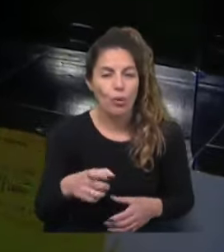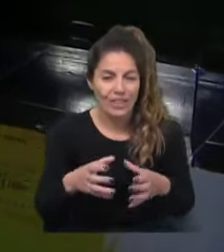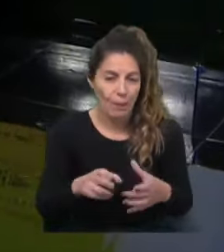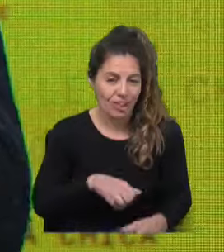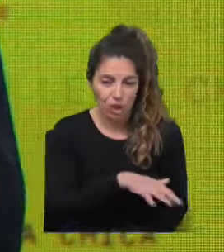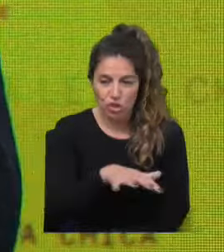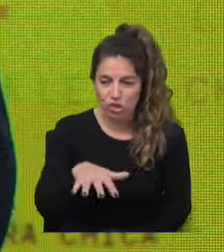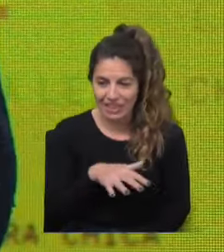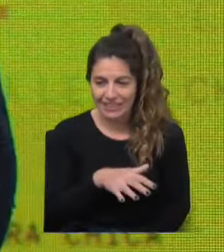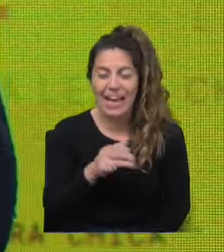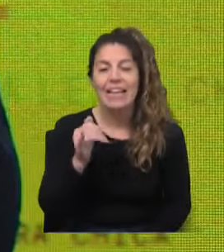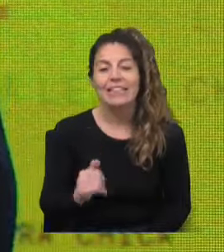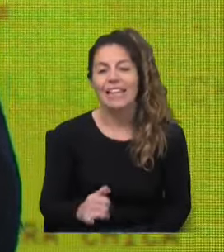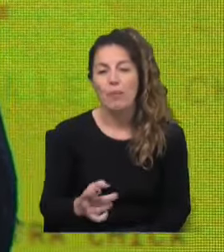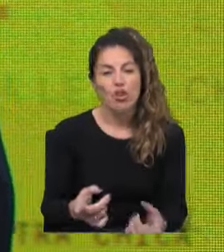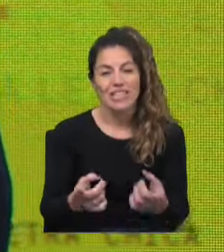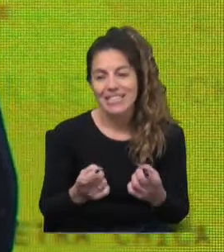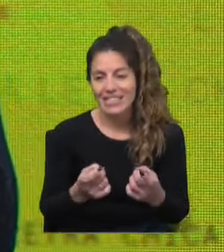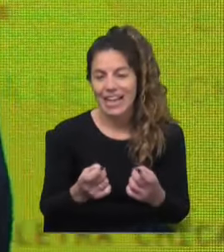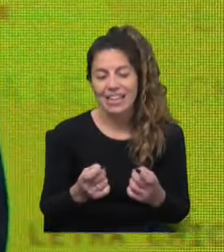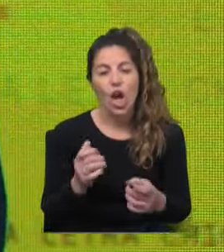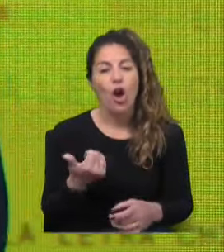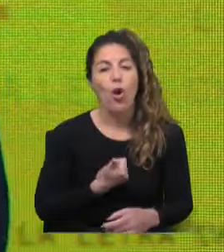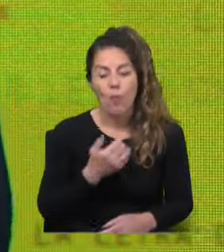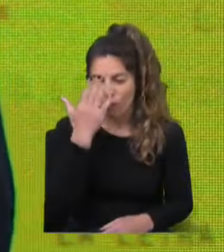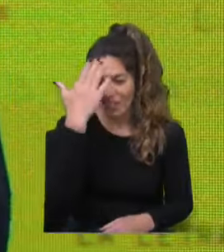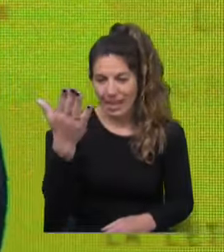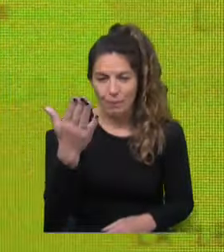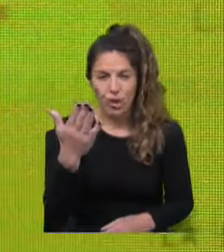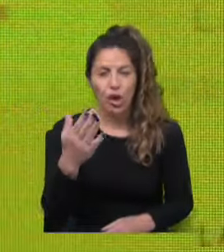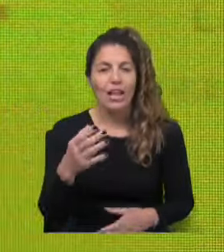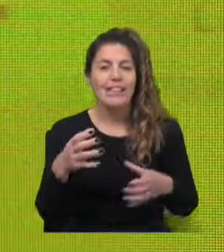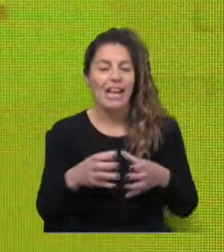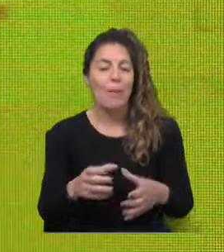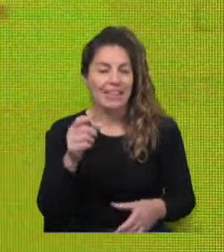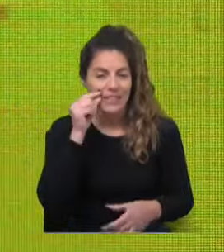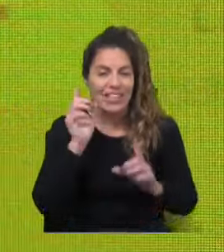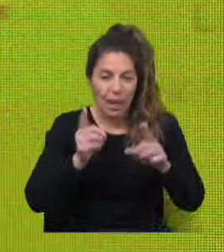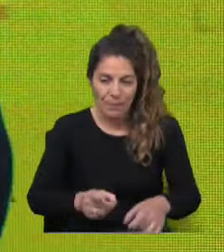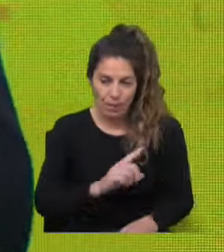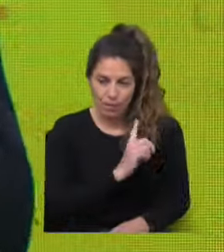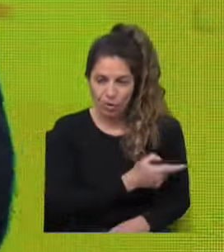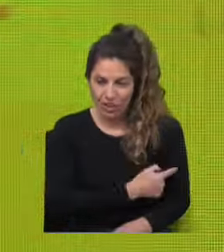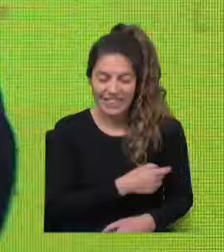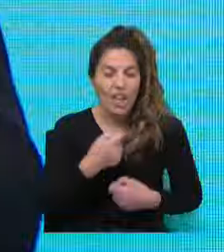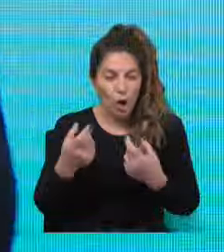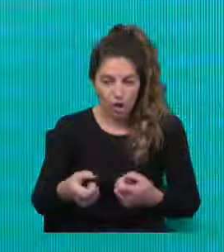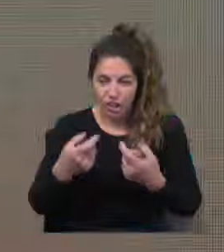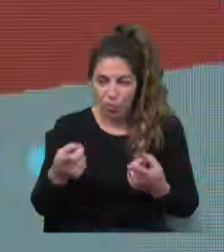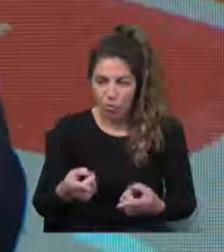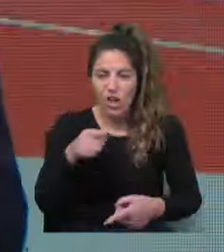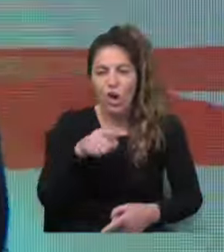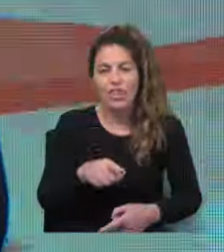Socialista. Tenemos necesidad como Frente Amplio de que la pata sereñista también sea potente y contribuya con